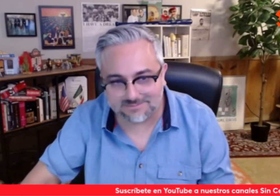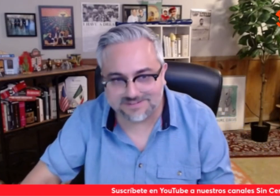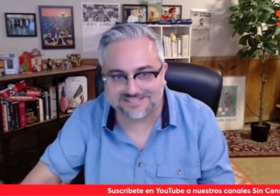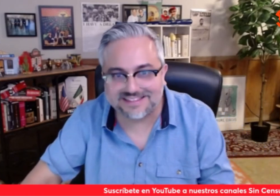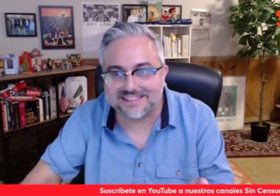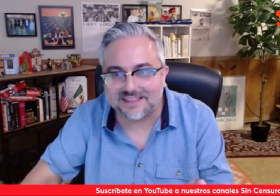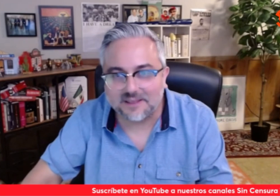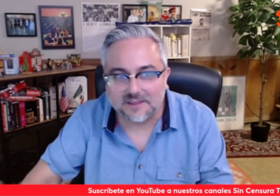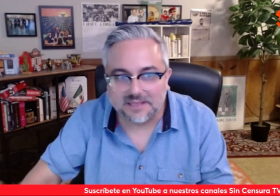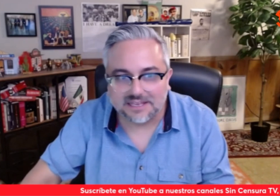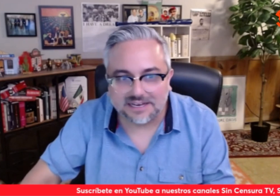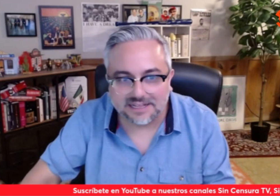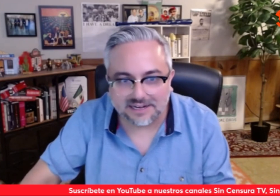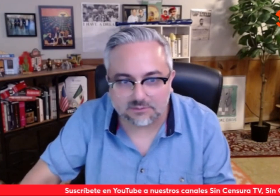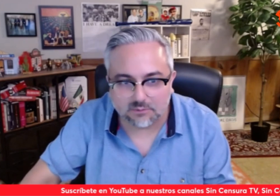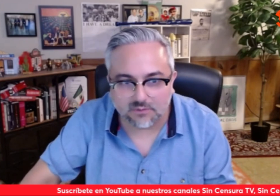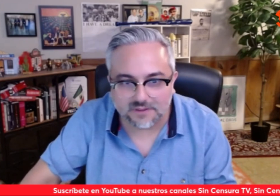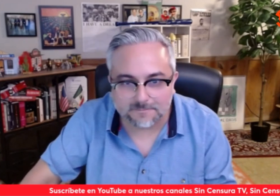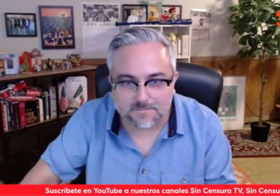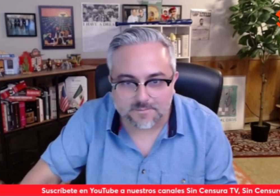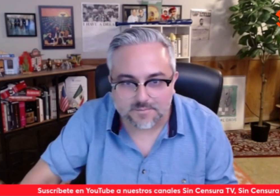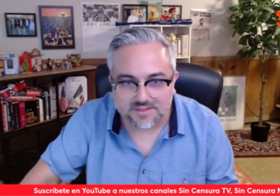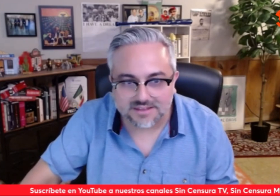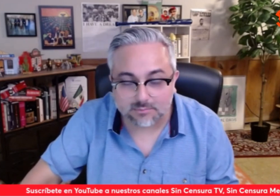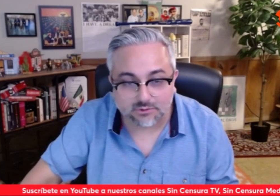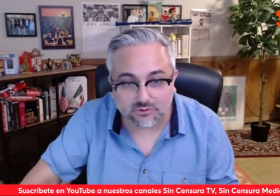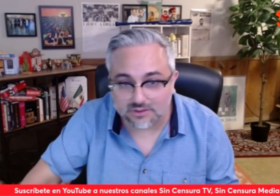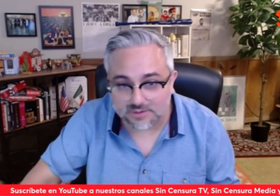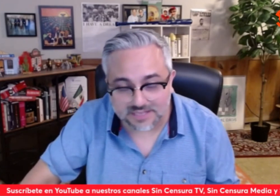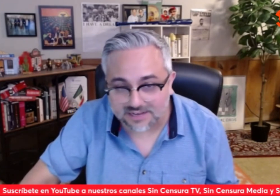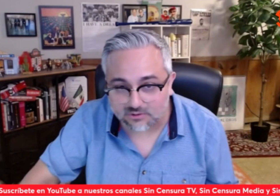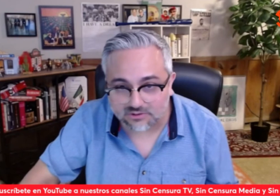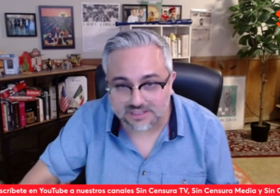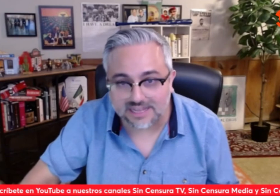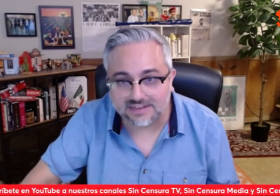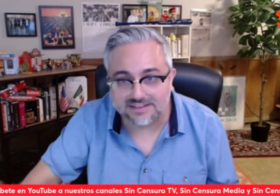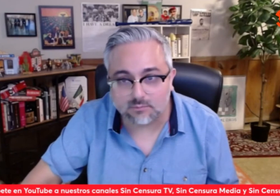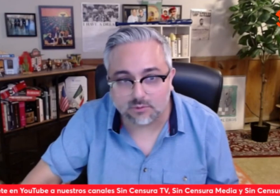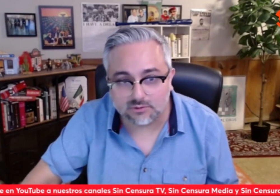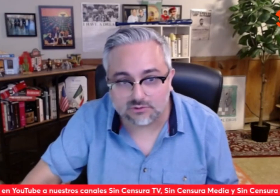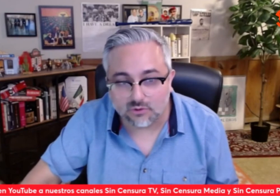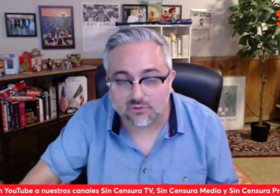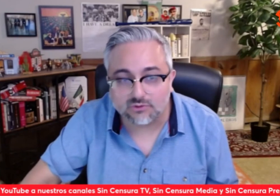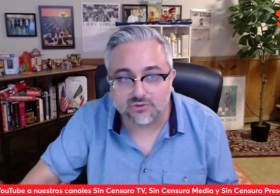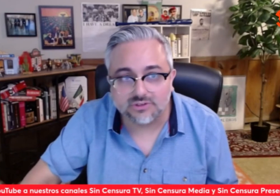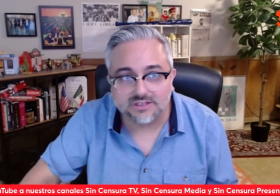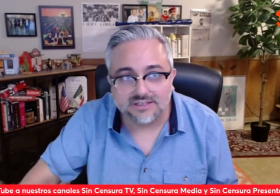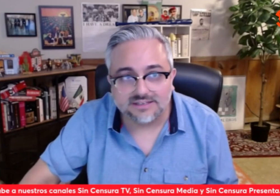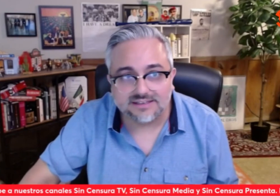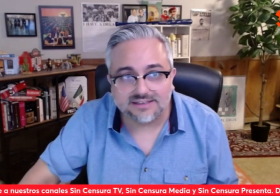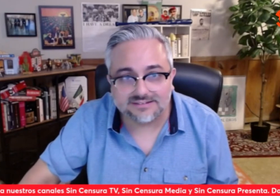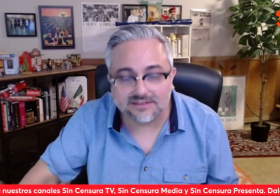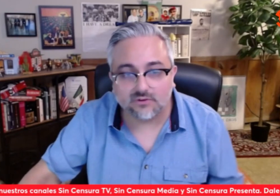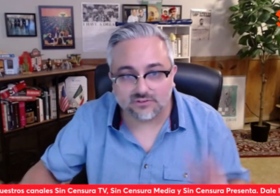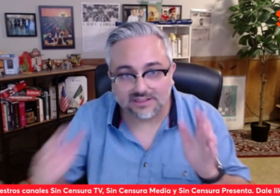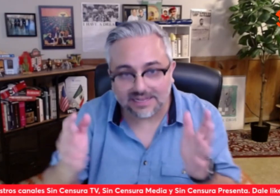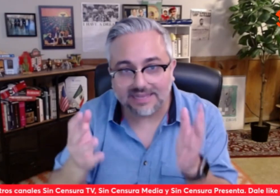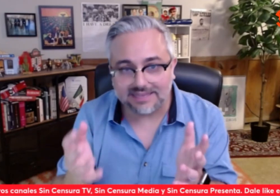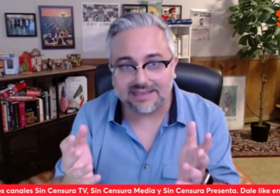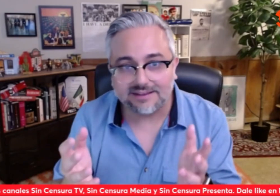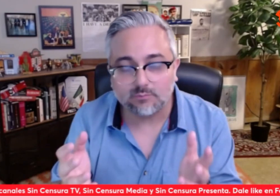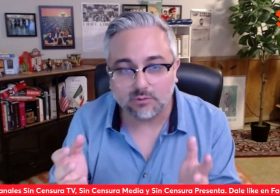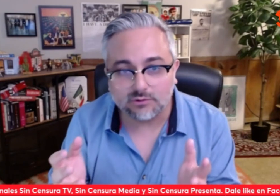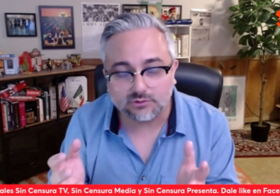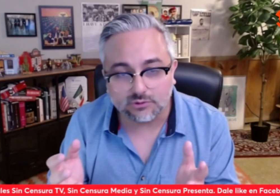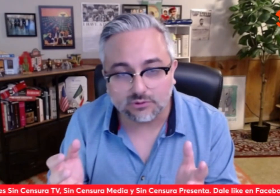el presidente le responde que pues no debería considerar que el pueblo es tonto, que si considera